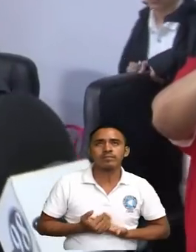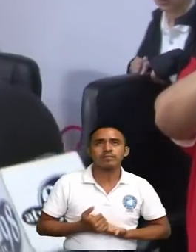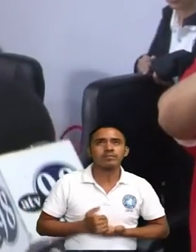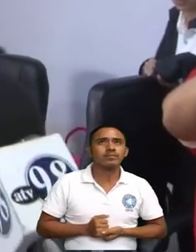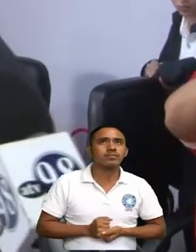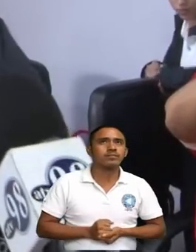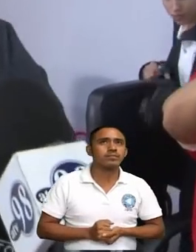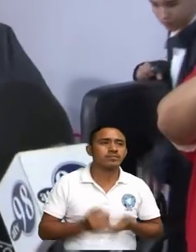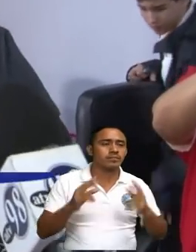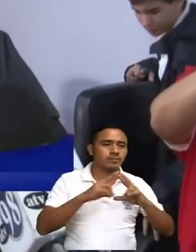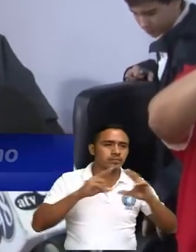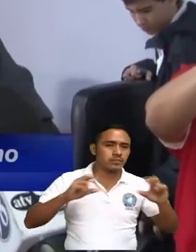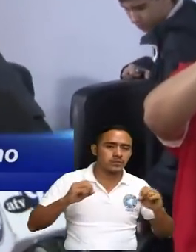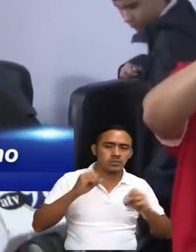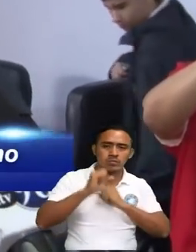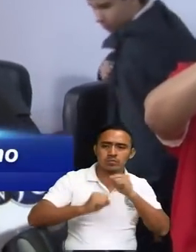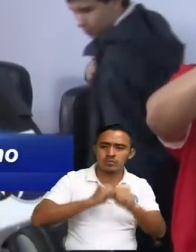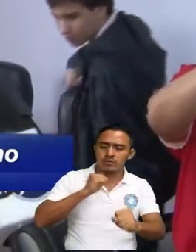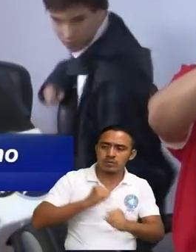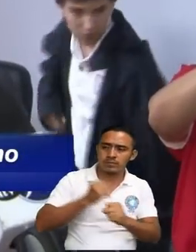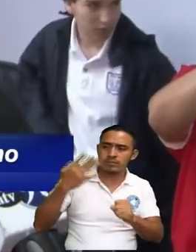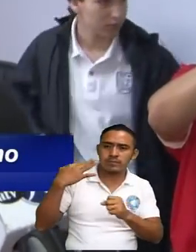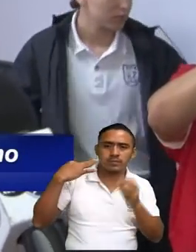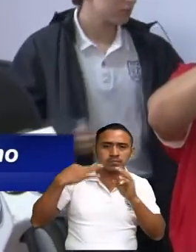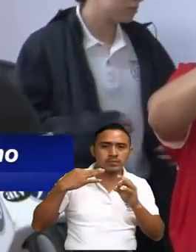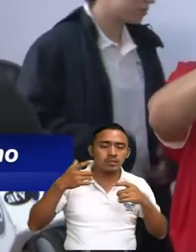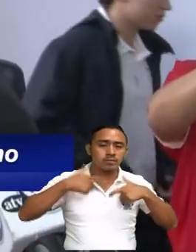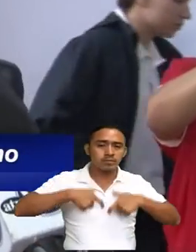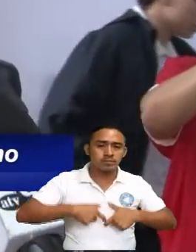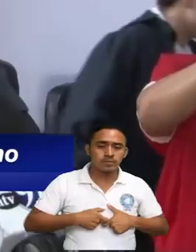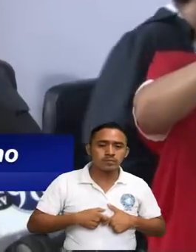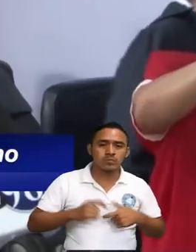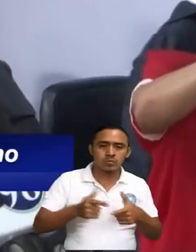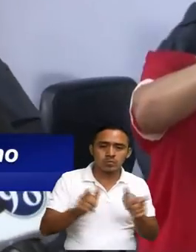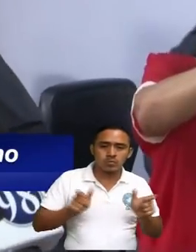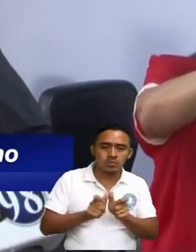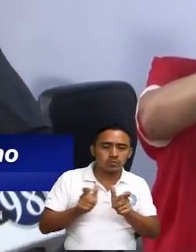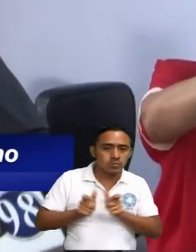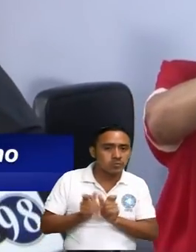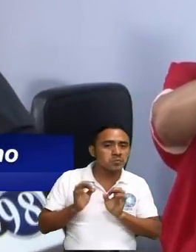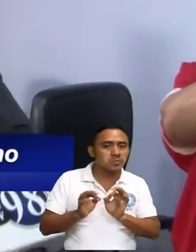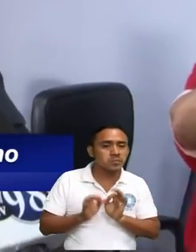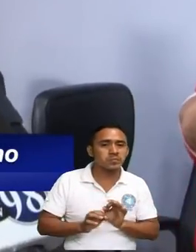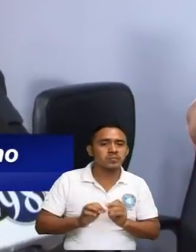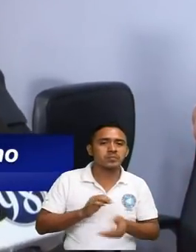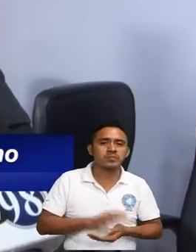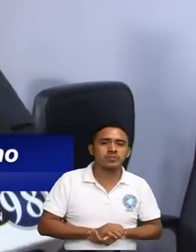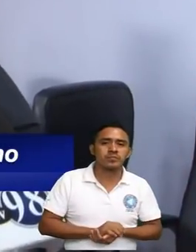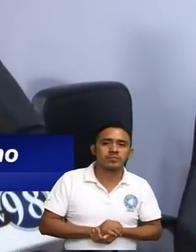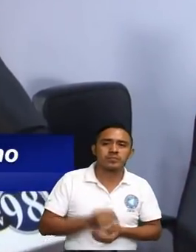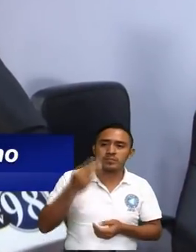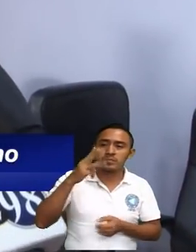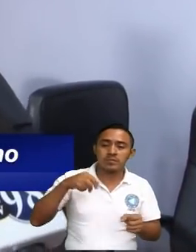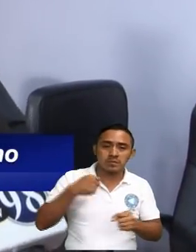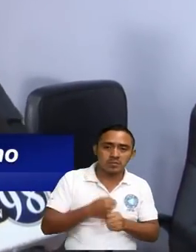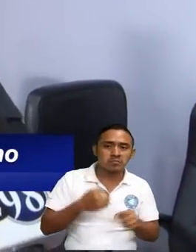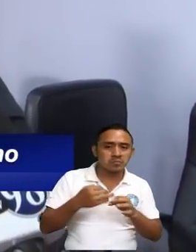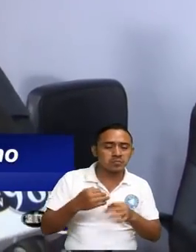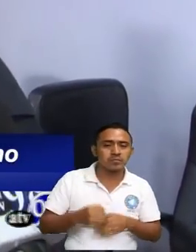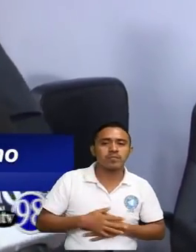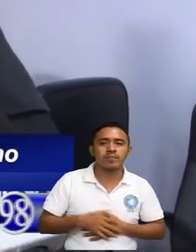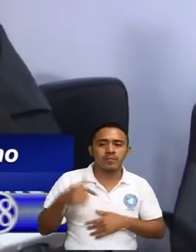Pues Nicaragua en los últimos años siempre ha logrado sacar medallas, toda la delegación ha sacado medallas durante los últimos 3 años. Entonces